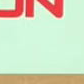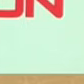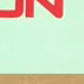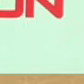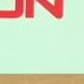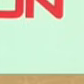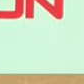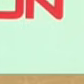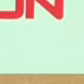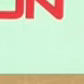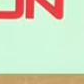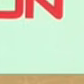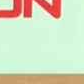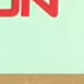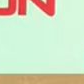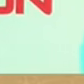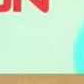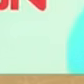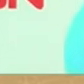compartir de